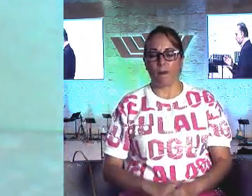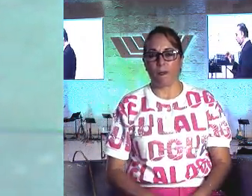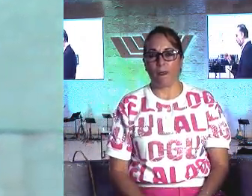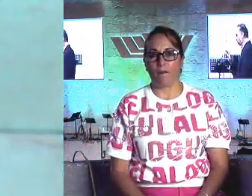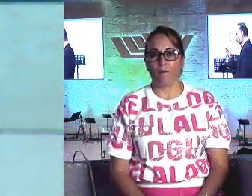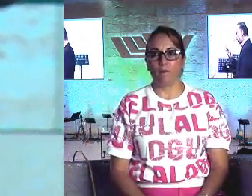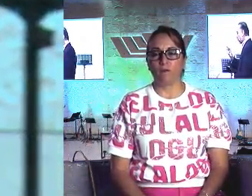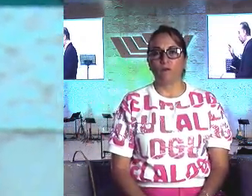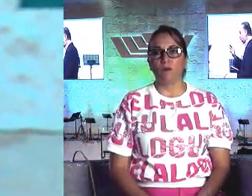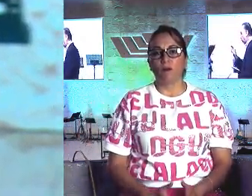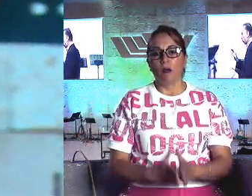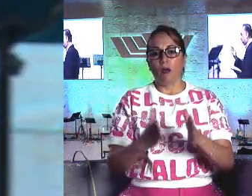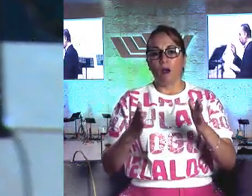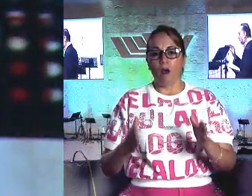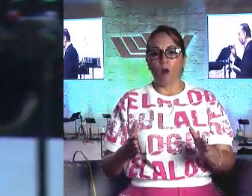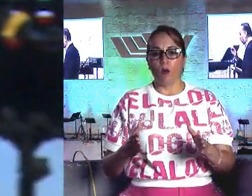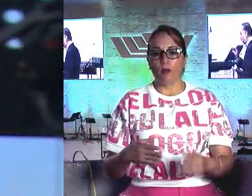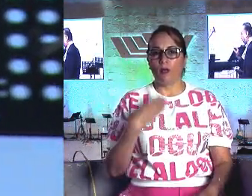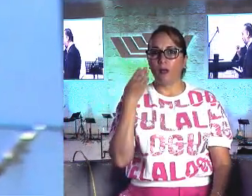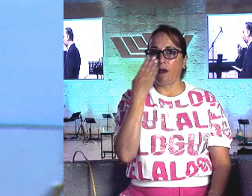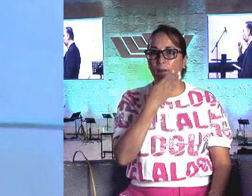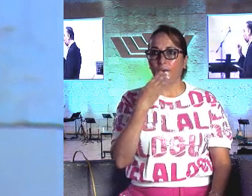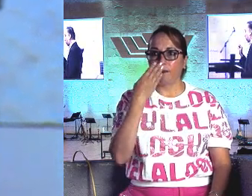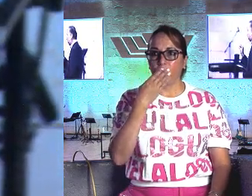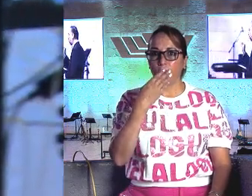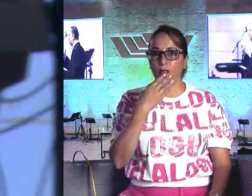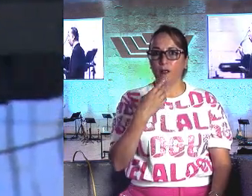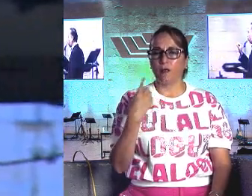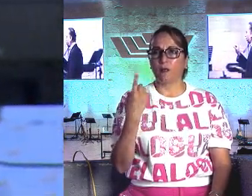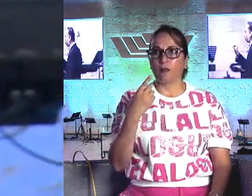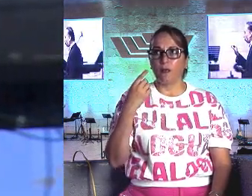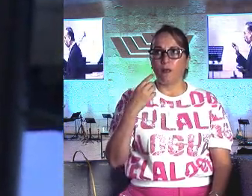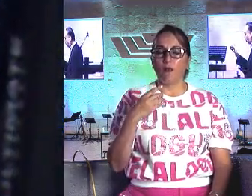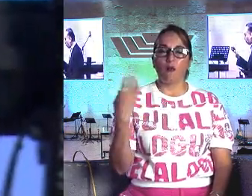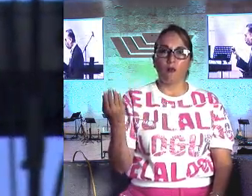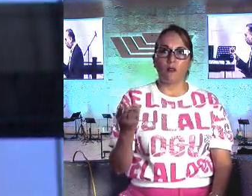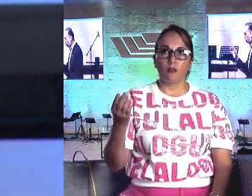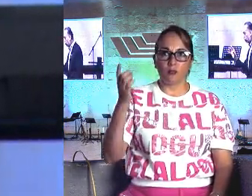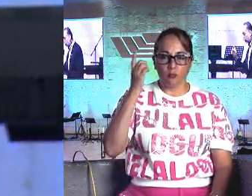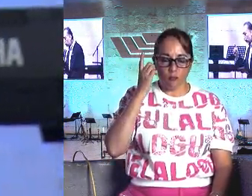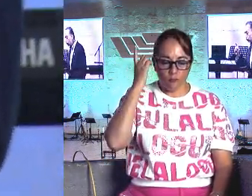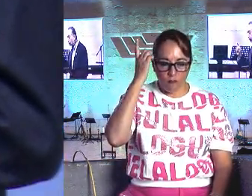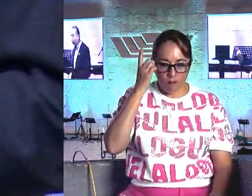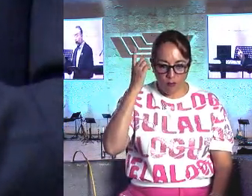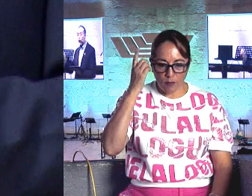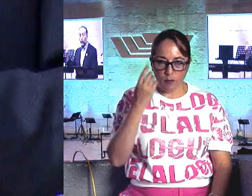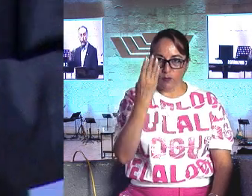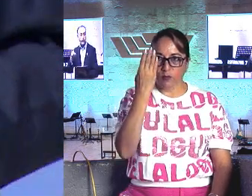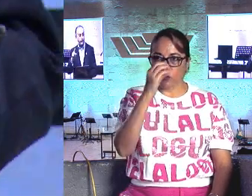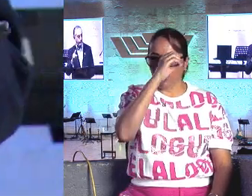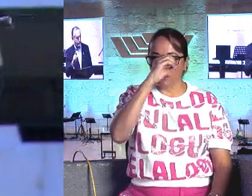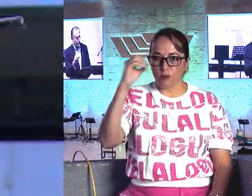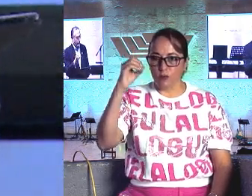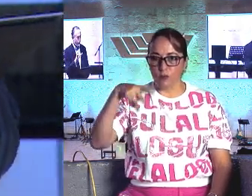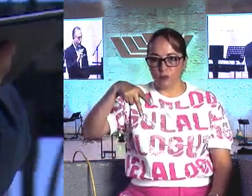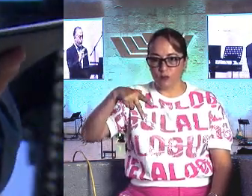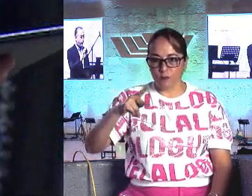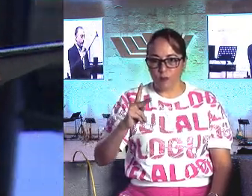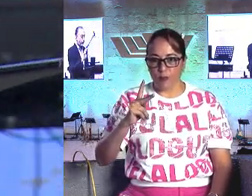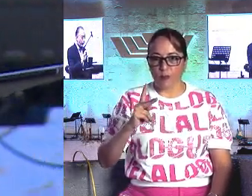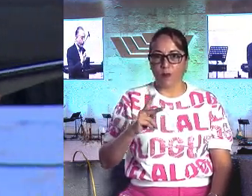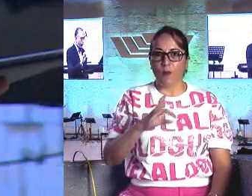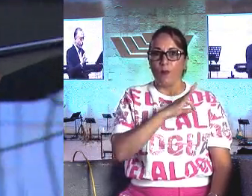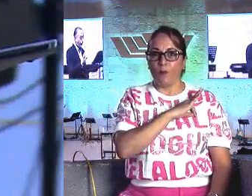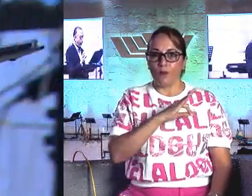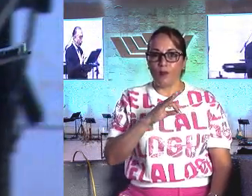te digo, la Biblia no nos especifica qué hizo David paso a paso con estos 400, pero vemos el